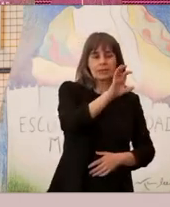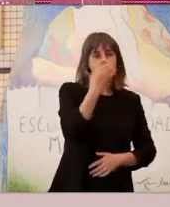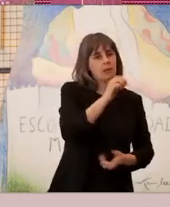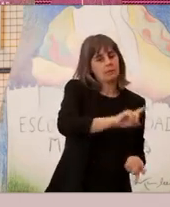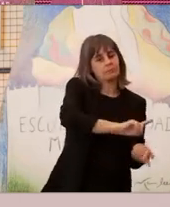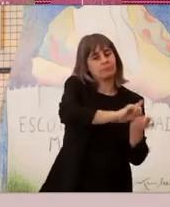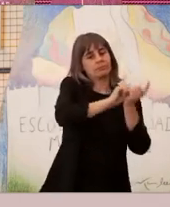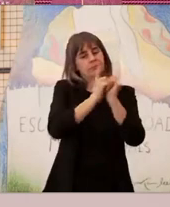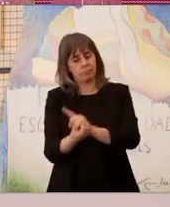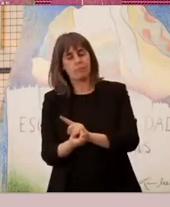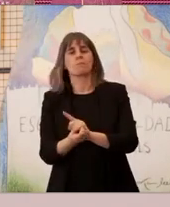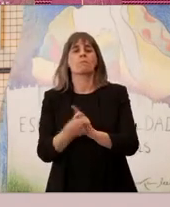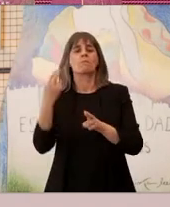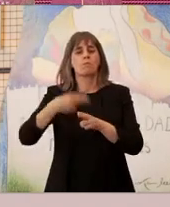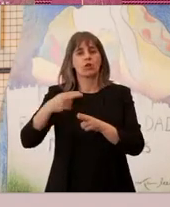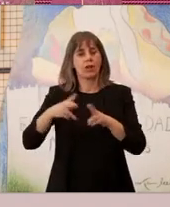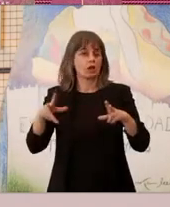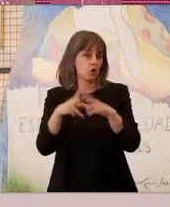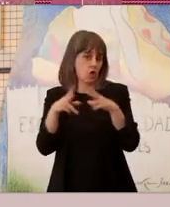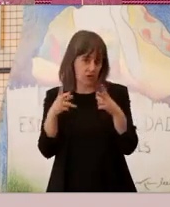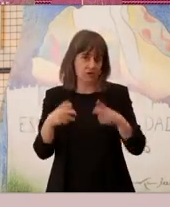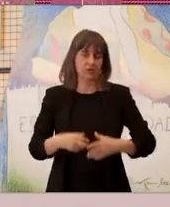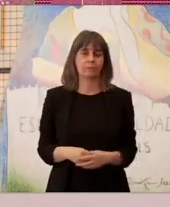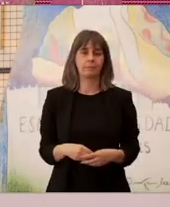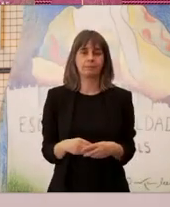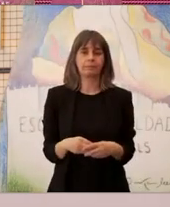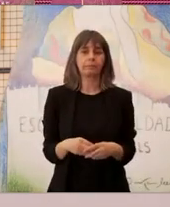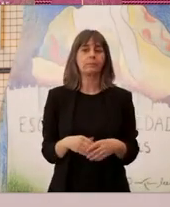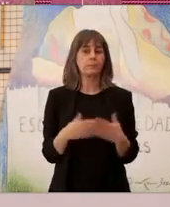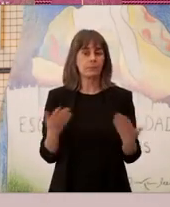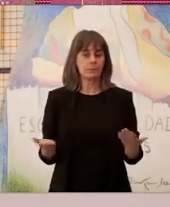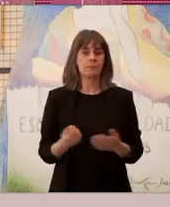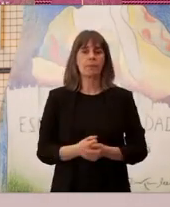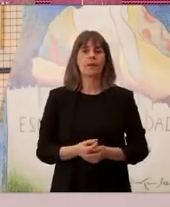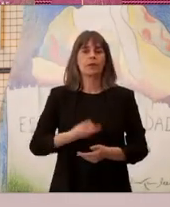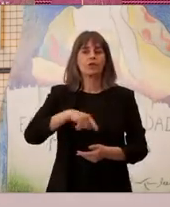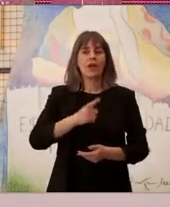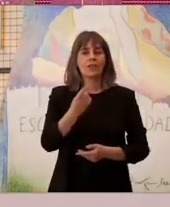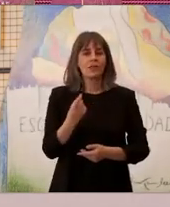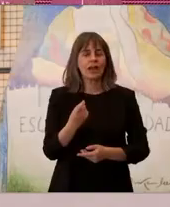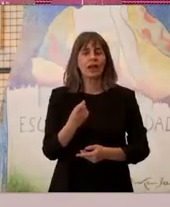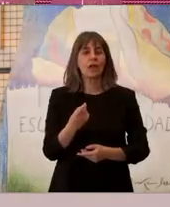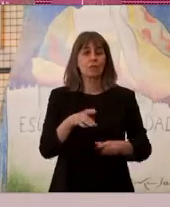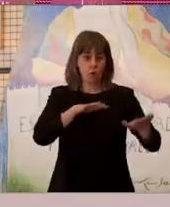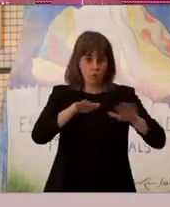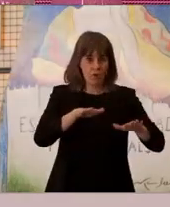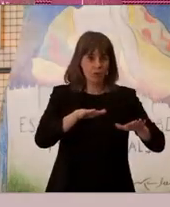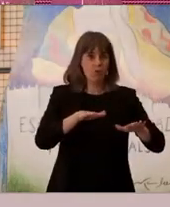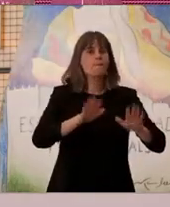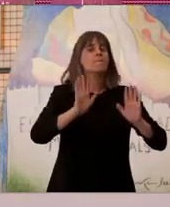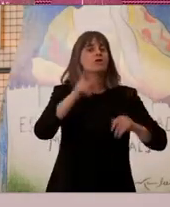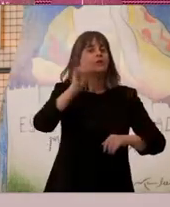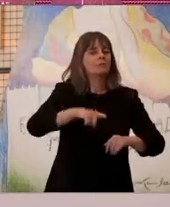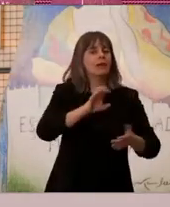o en políticas de todo tipo Entonces por lo tanto necesitamos el movimiento pero necesitamos las instituciones